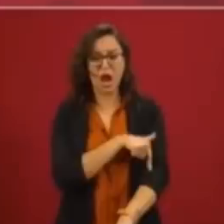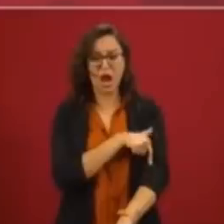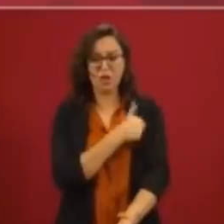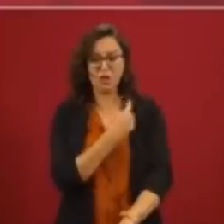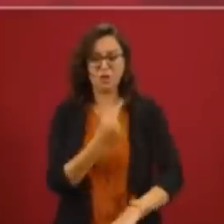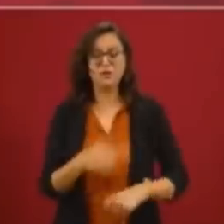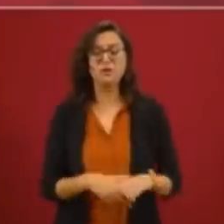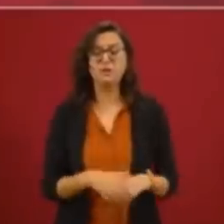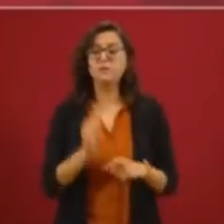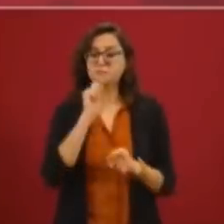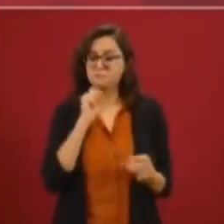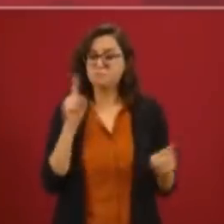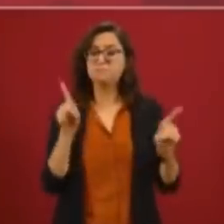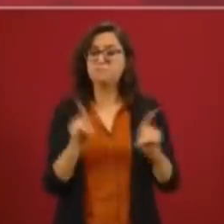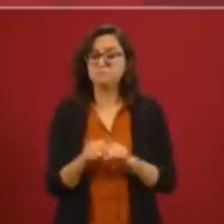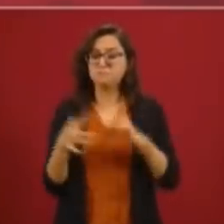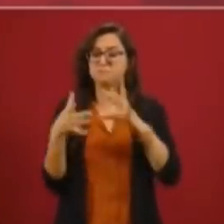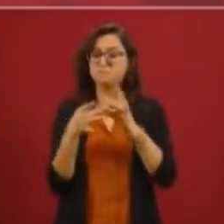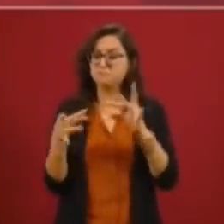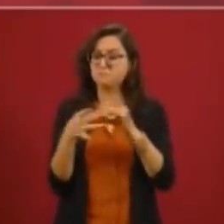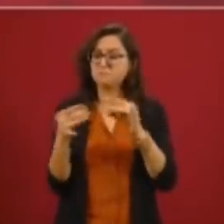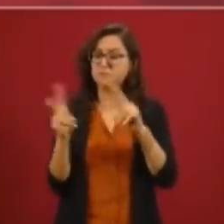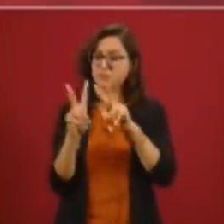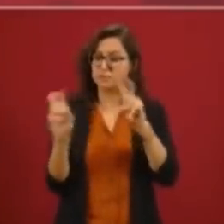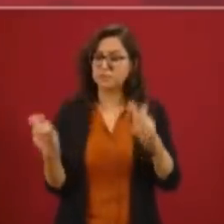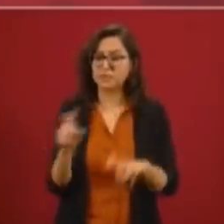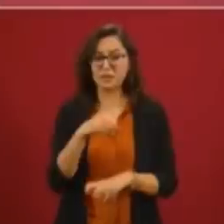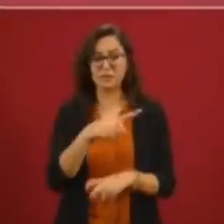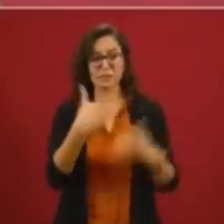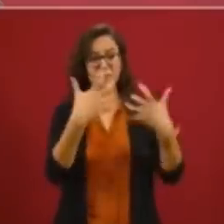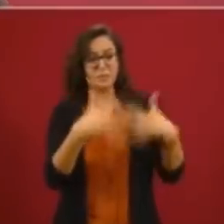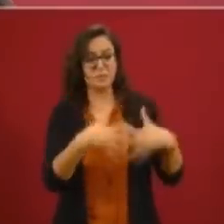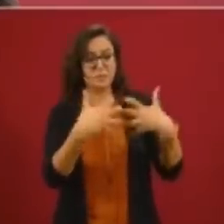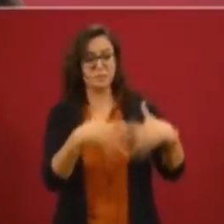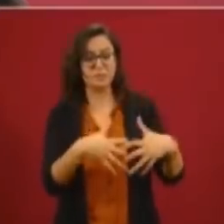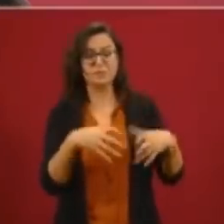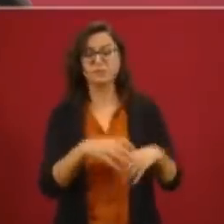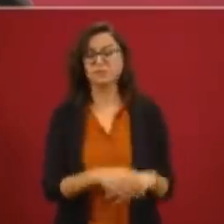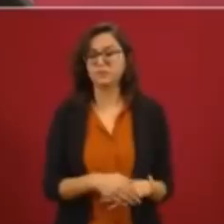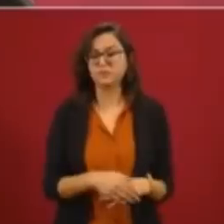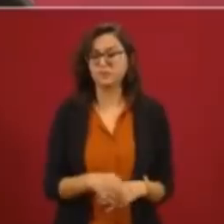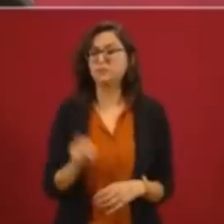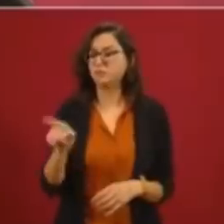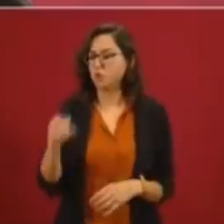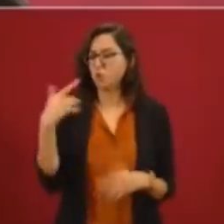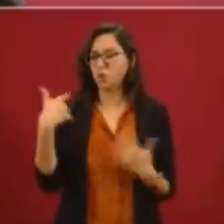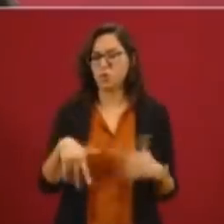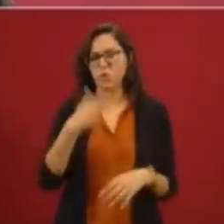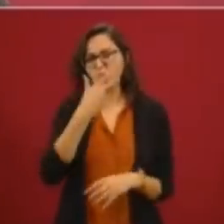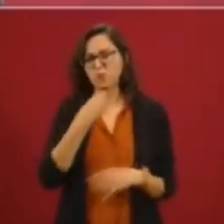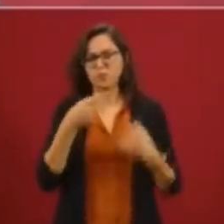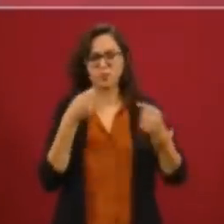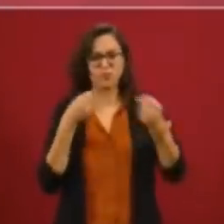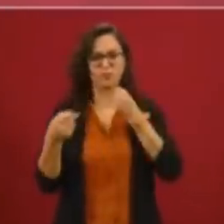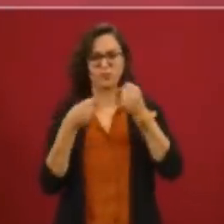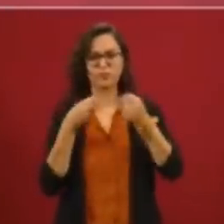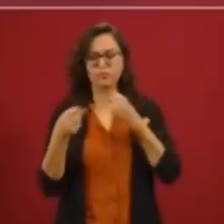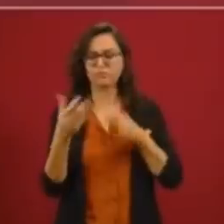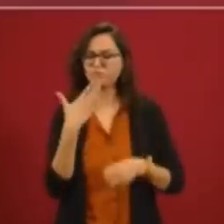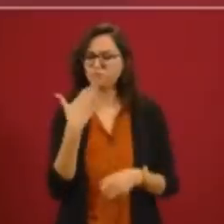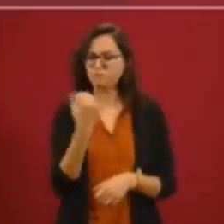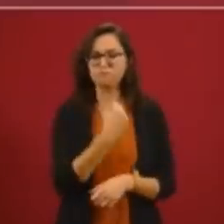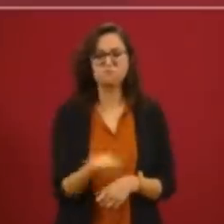aparece también el tema de la planta. Epigmenio Ibarra, un gran periodista, por cierto,